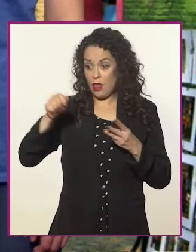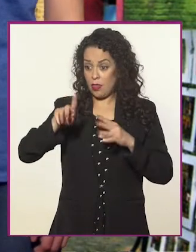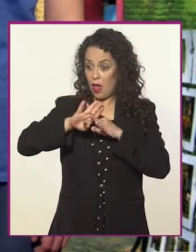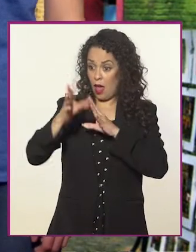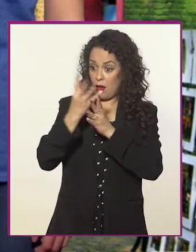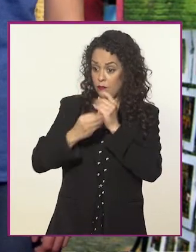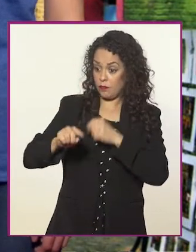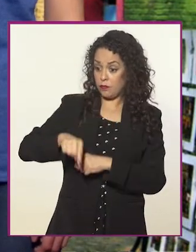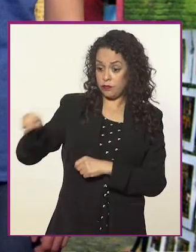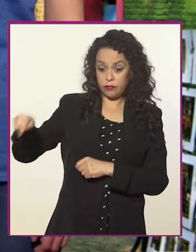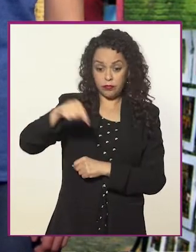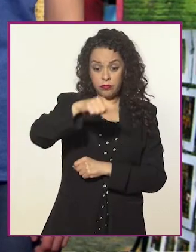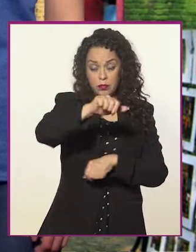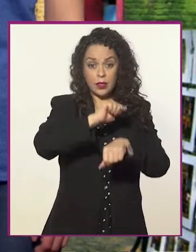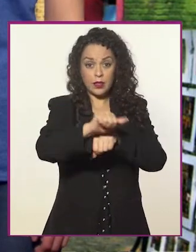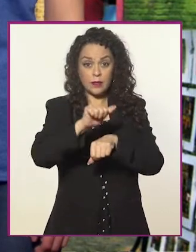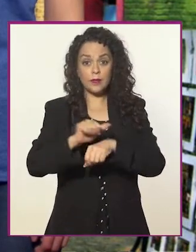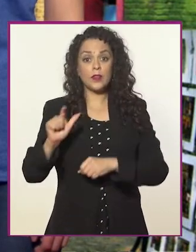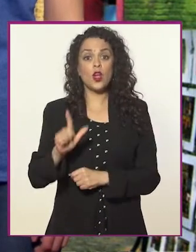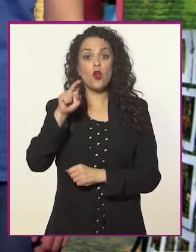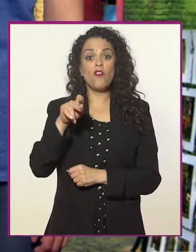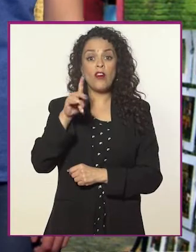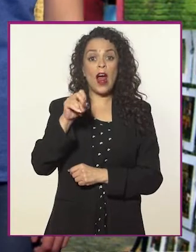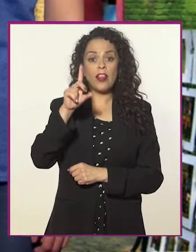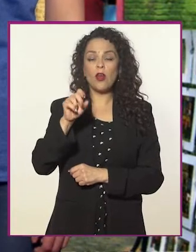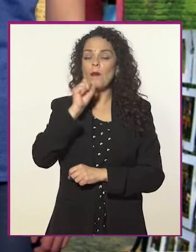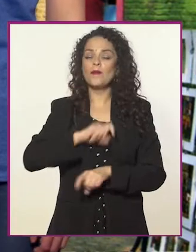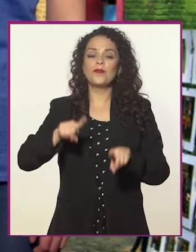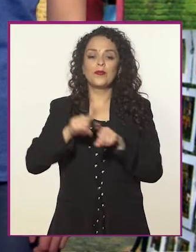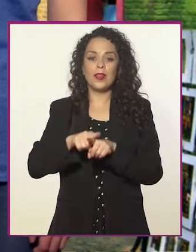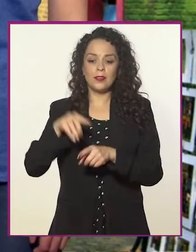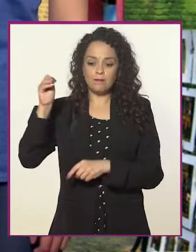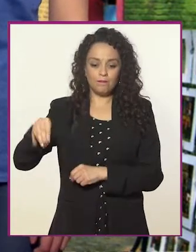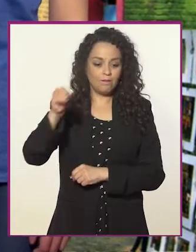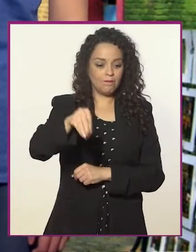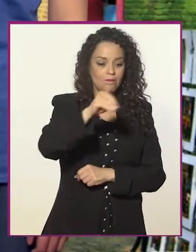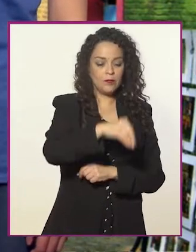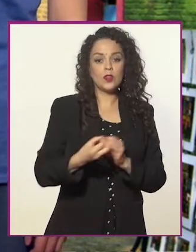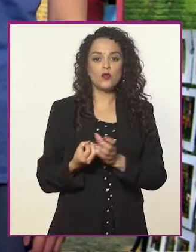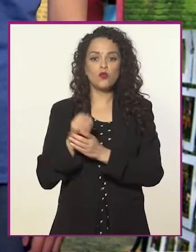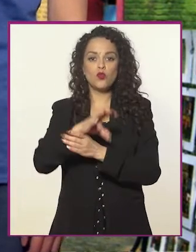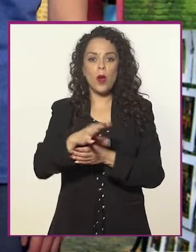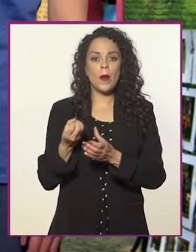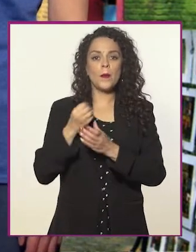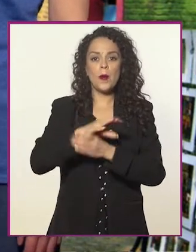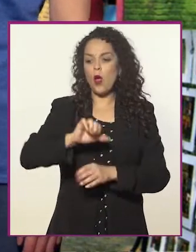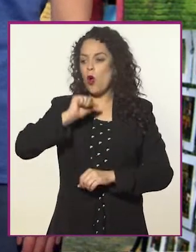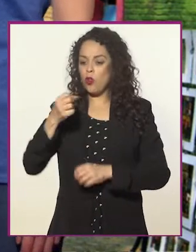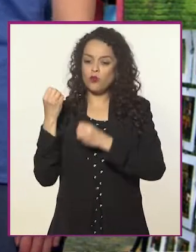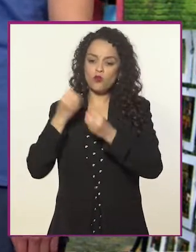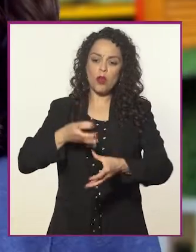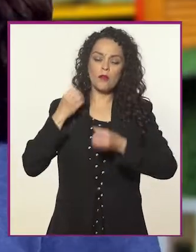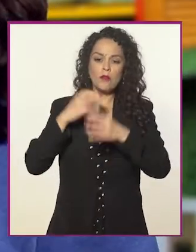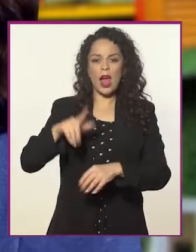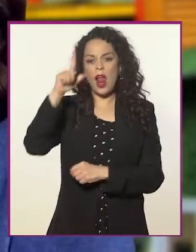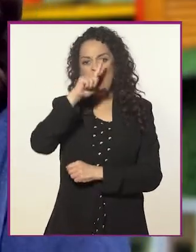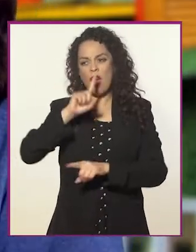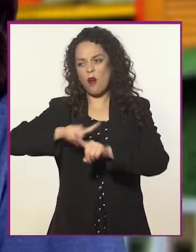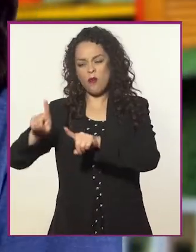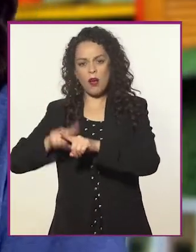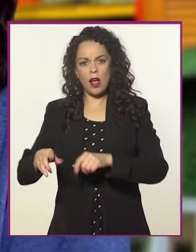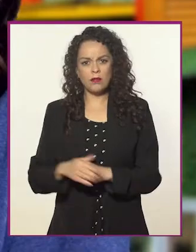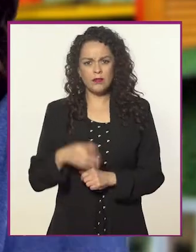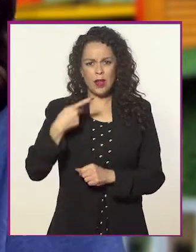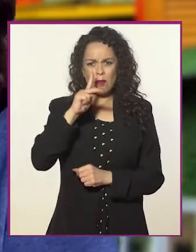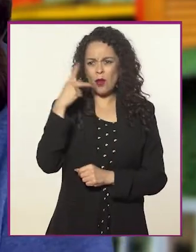partes de la Argentina, el lunfardo viajó con ellos y recibió nuevas aportaciones de otras lenguas. Pero, ¿de dónde